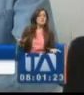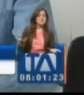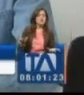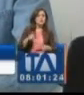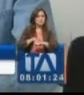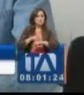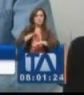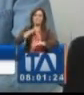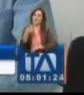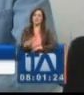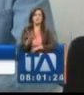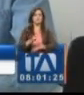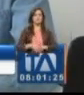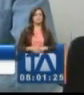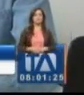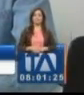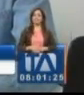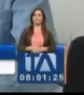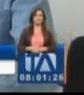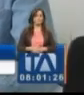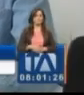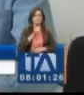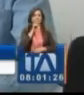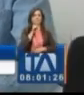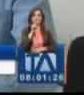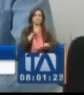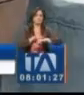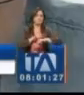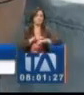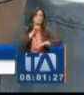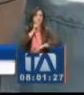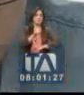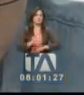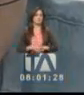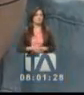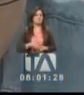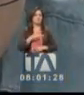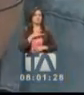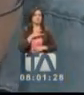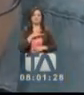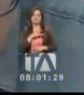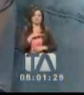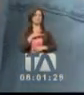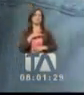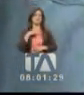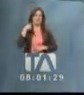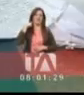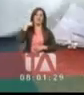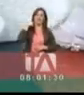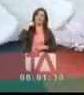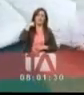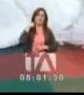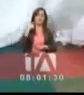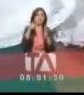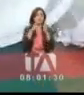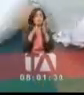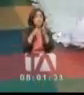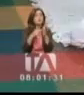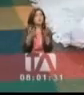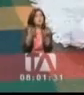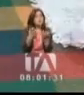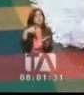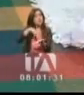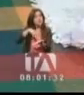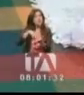tiempo perdido. Y no fue así. Me faltó bastante tiempo. Él se siente perjudicado en su afán de conseguir el puntaje que le